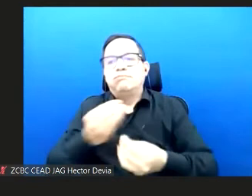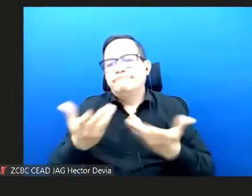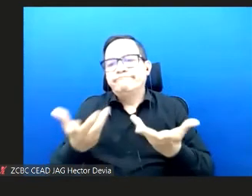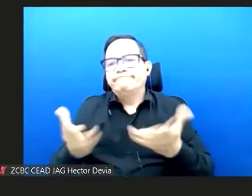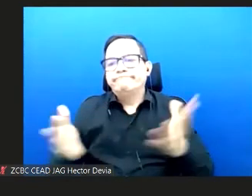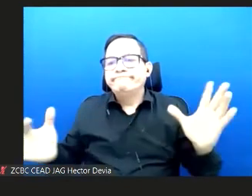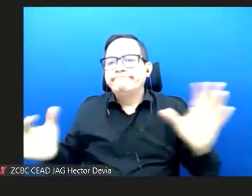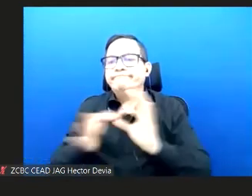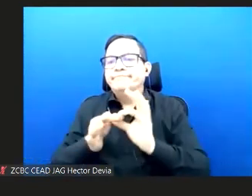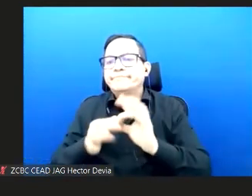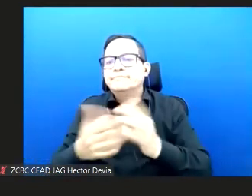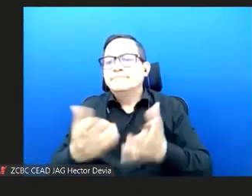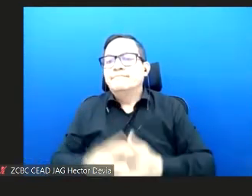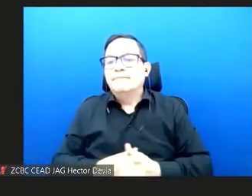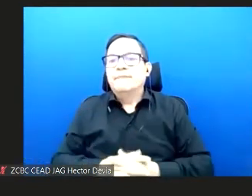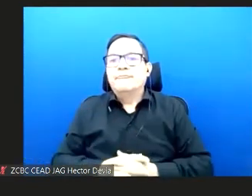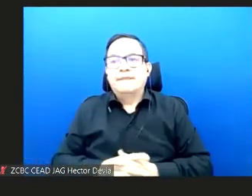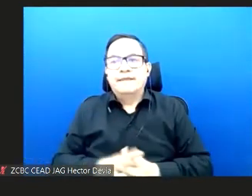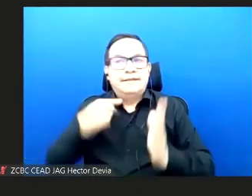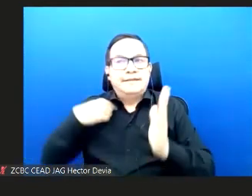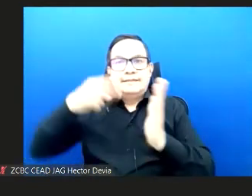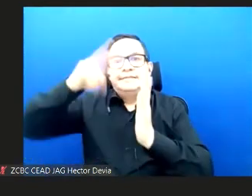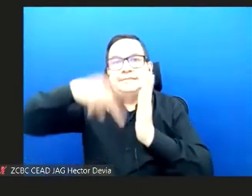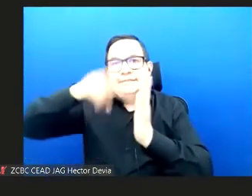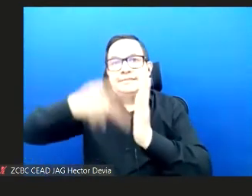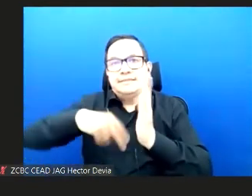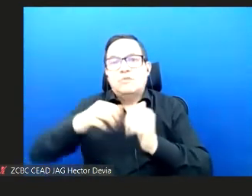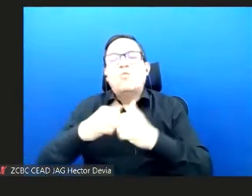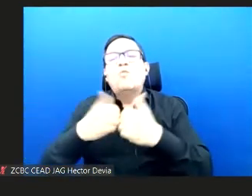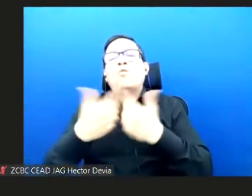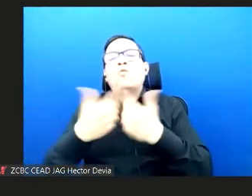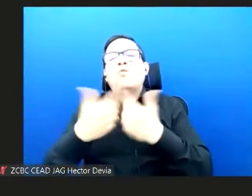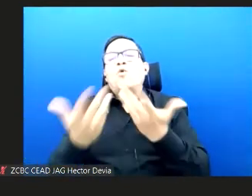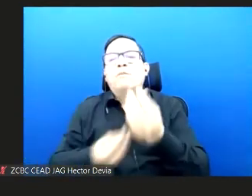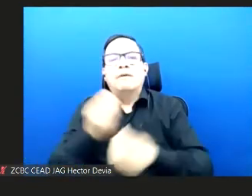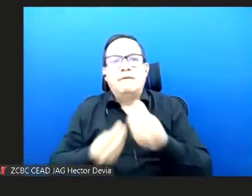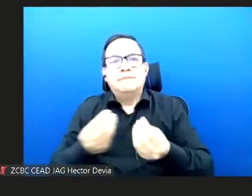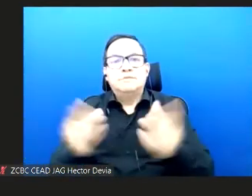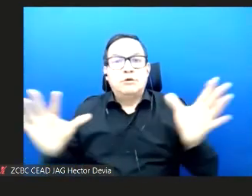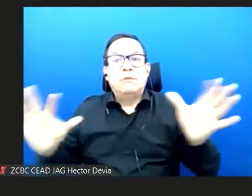Ahí los voy a leer. ¿Cómo representamos A unión B?